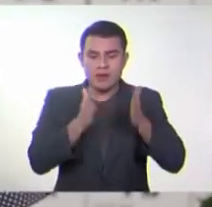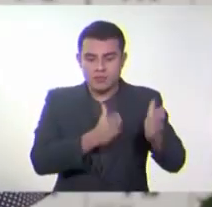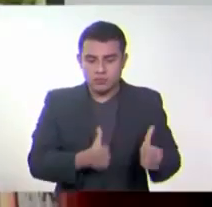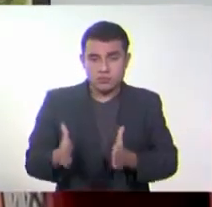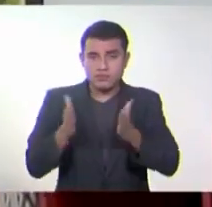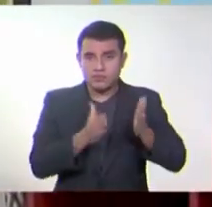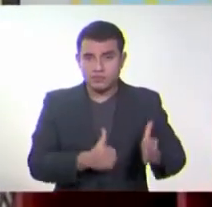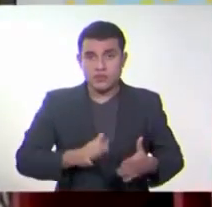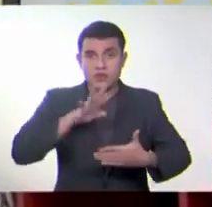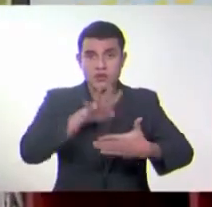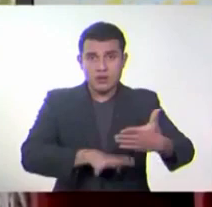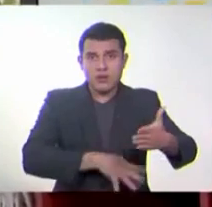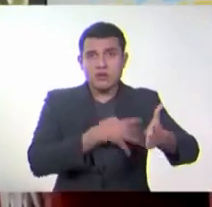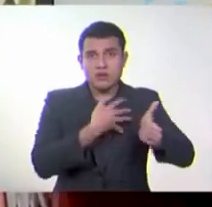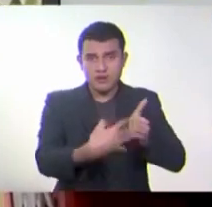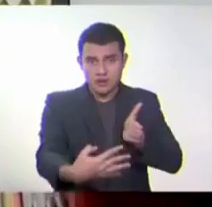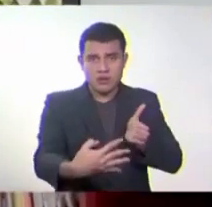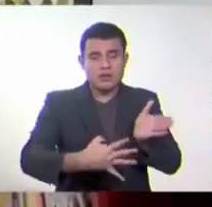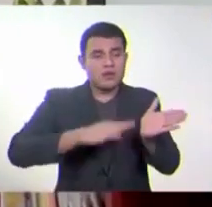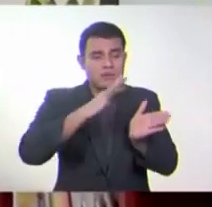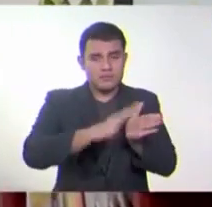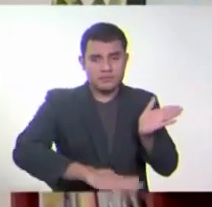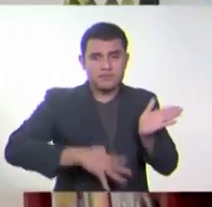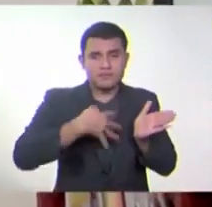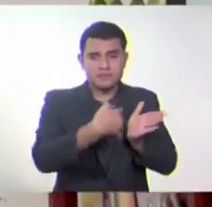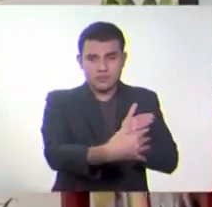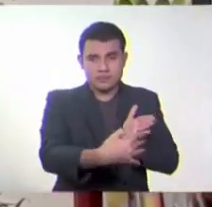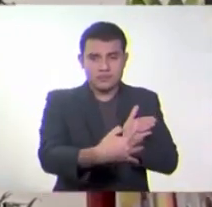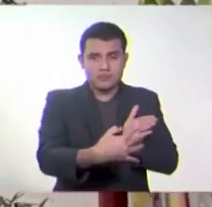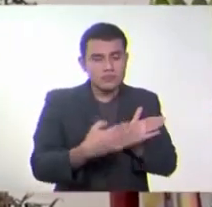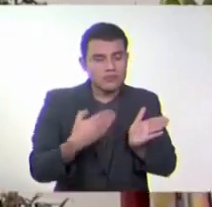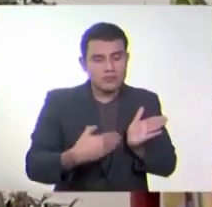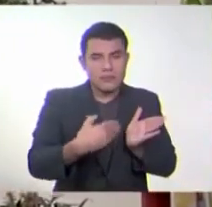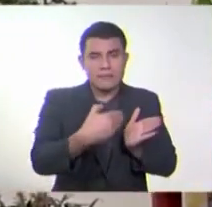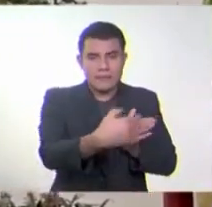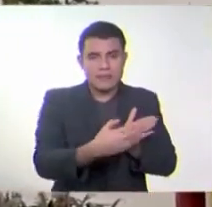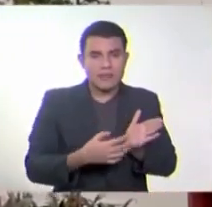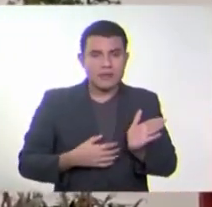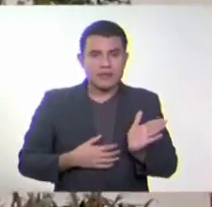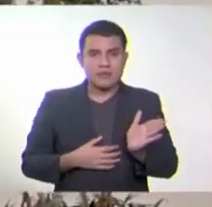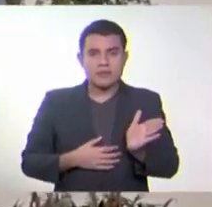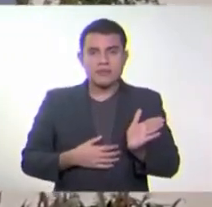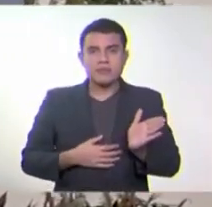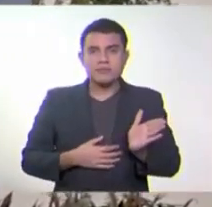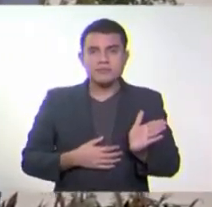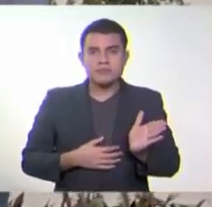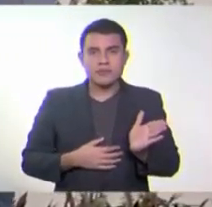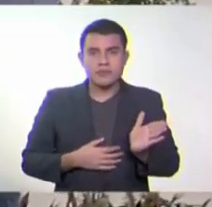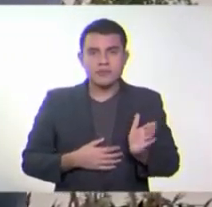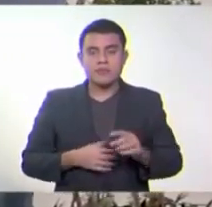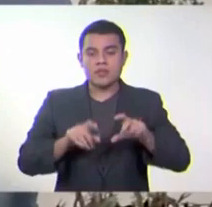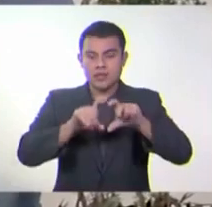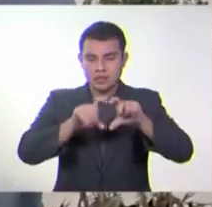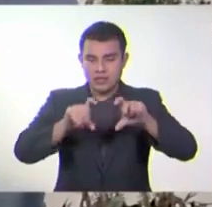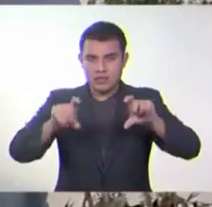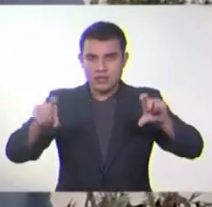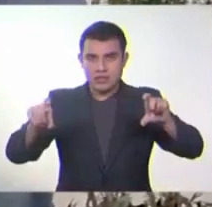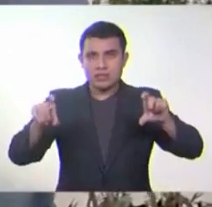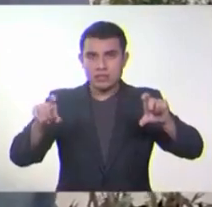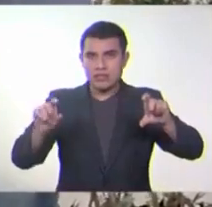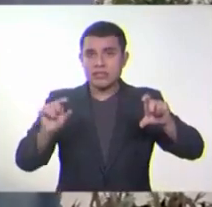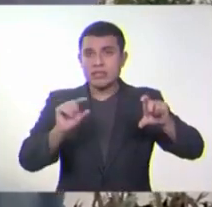periódica. La tabla periódica está distribuida en líneas horizontales